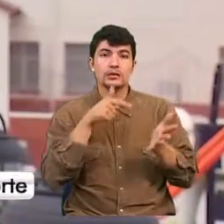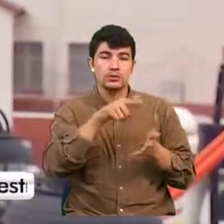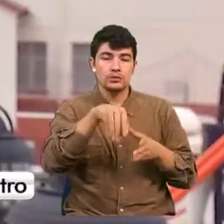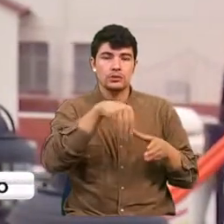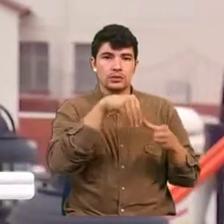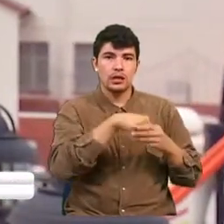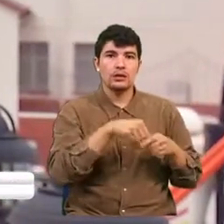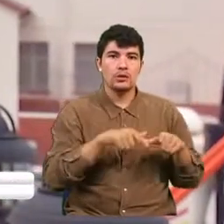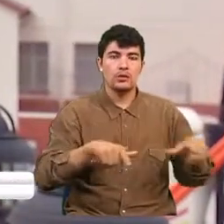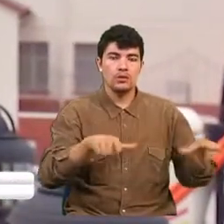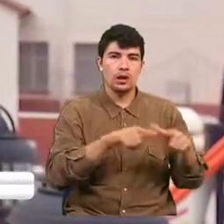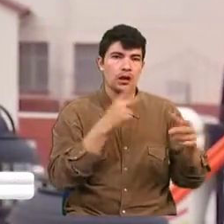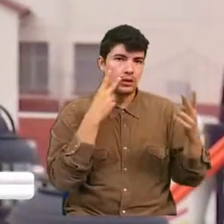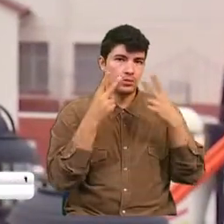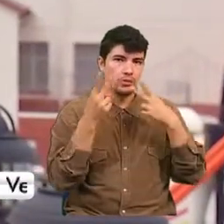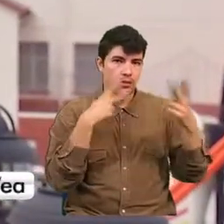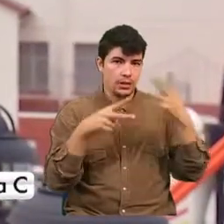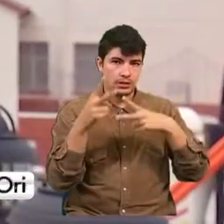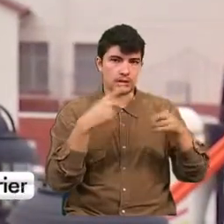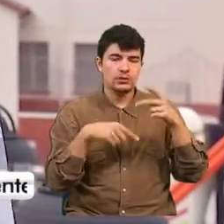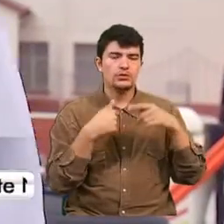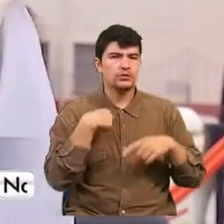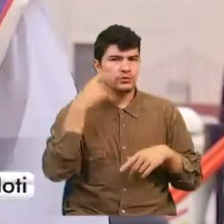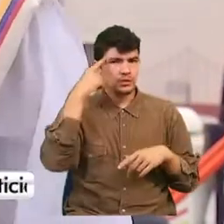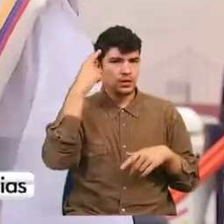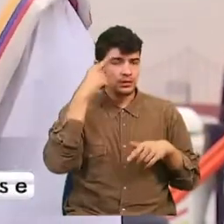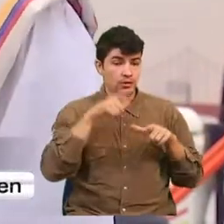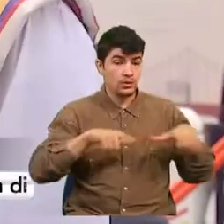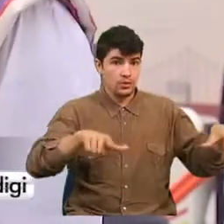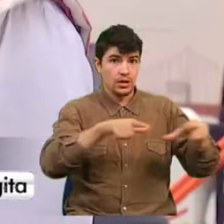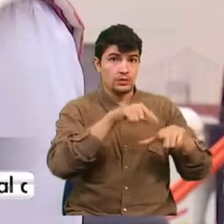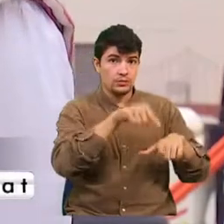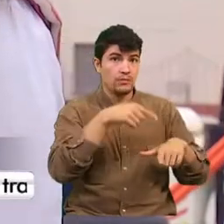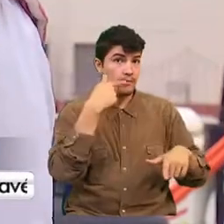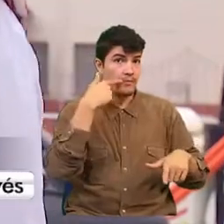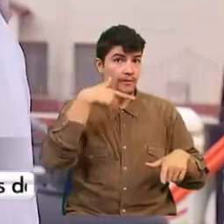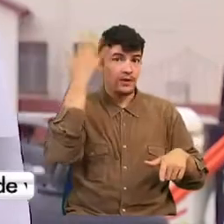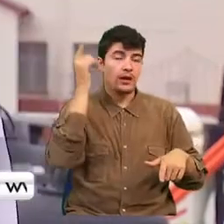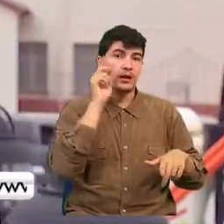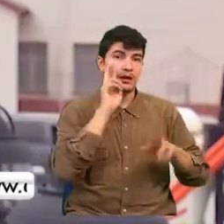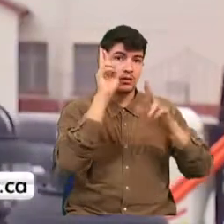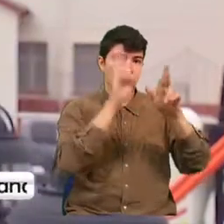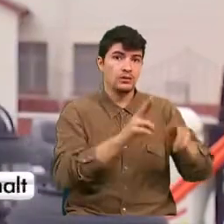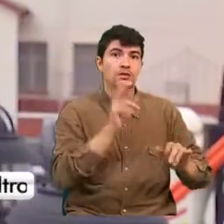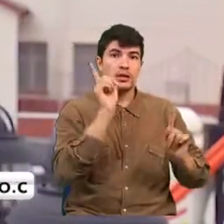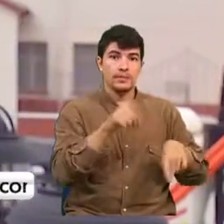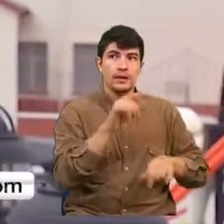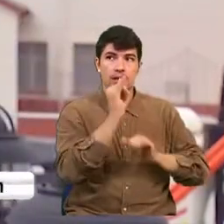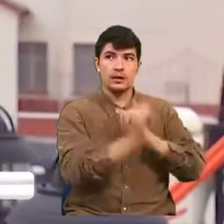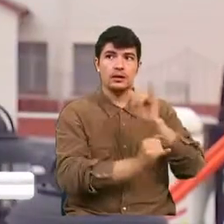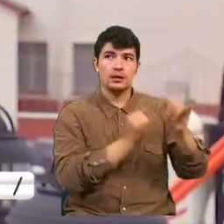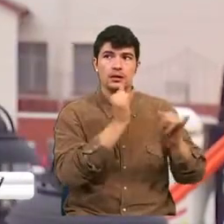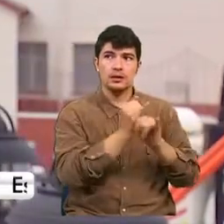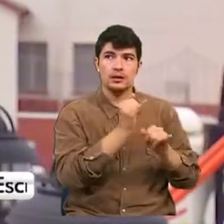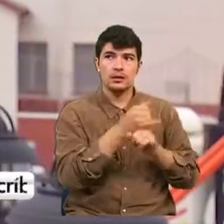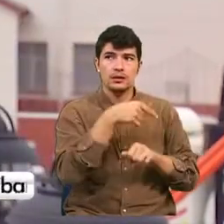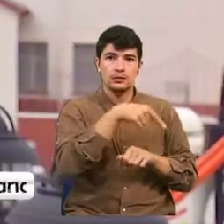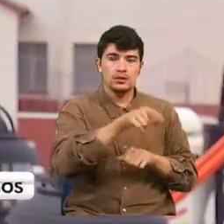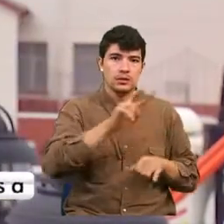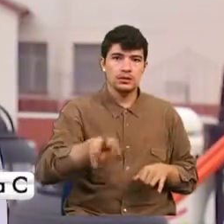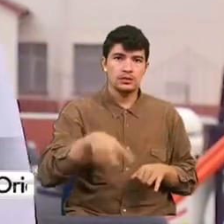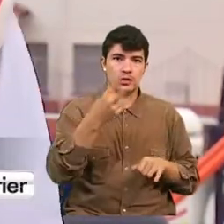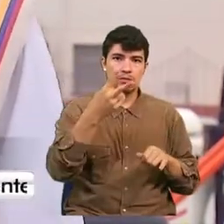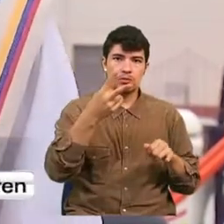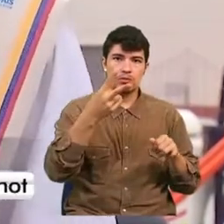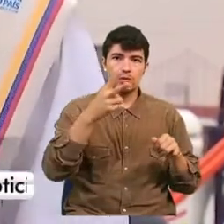Yo pienso que es uno de los atractivos de nuestro país y está reconocido a nivel internacional como el segundo hoyo